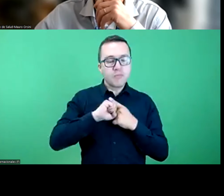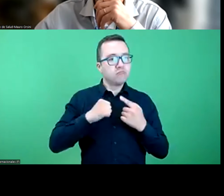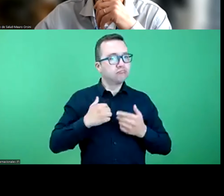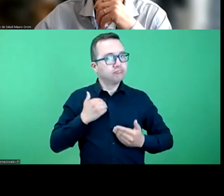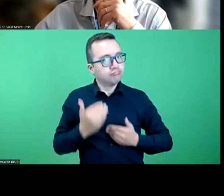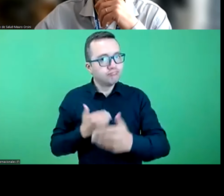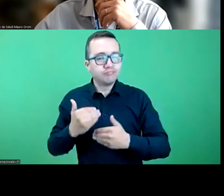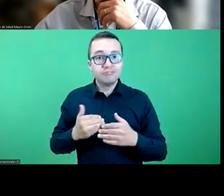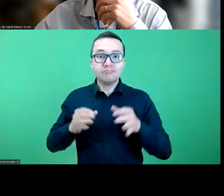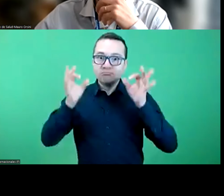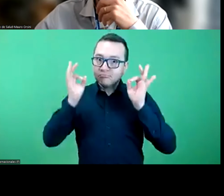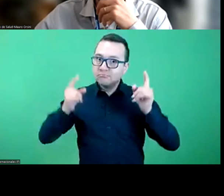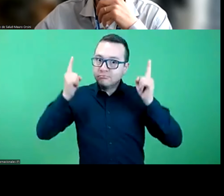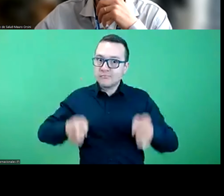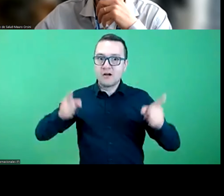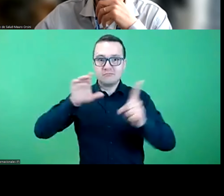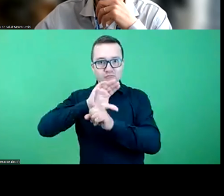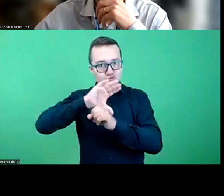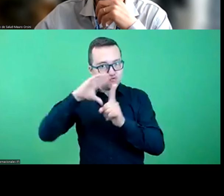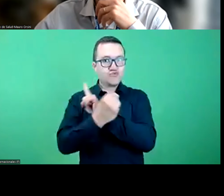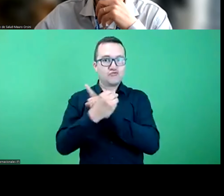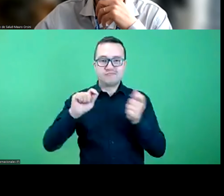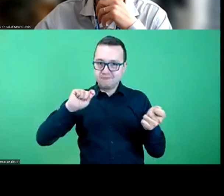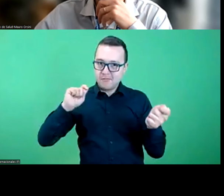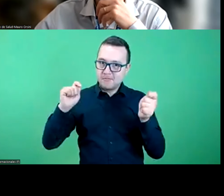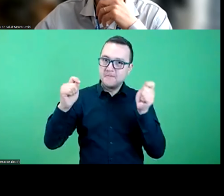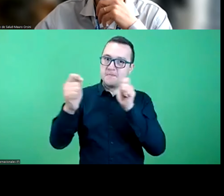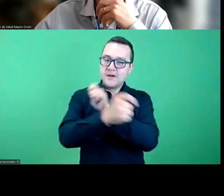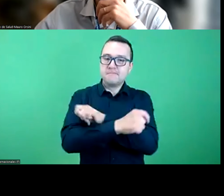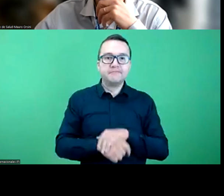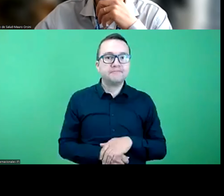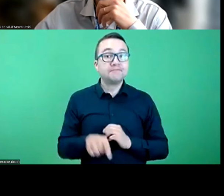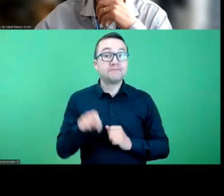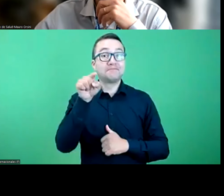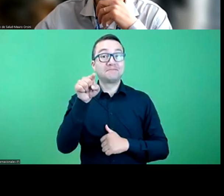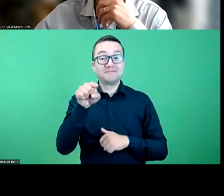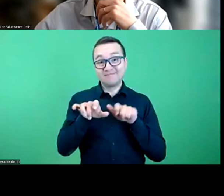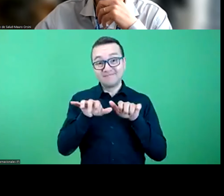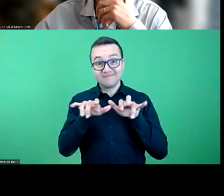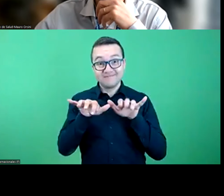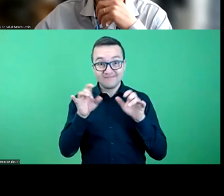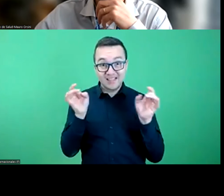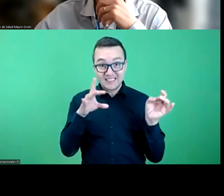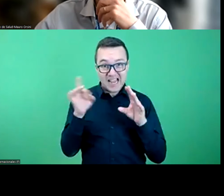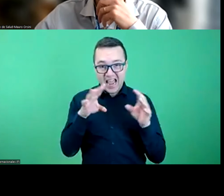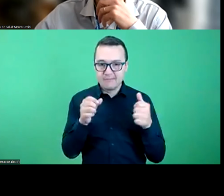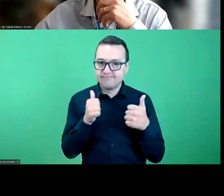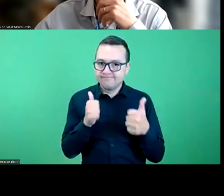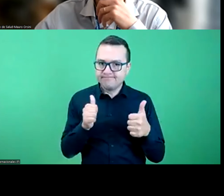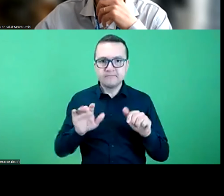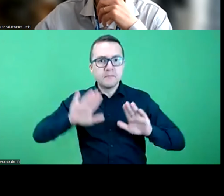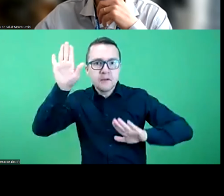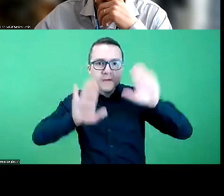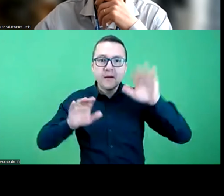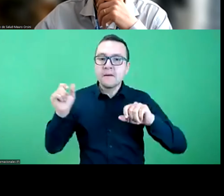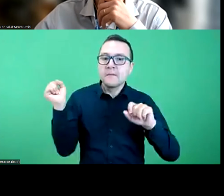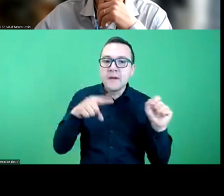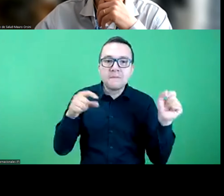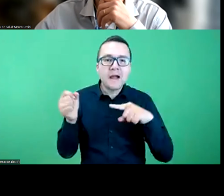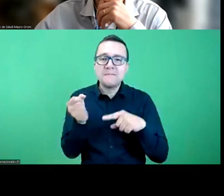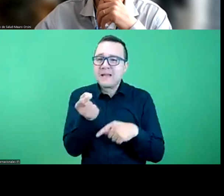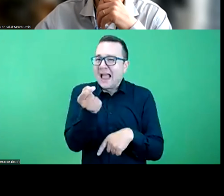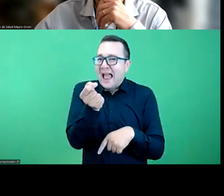las preguntas, debates en el chat, casi tan rico como lo que estábamos hablando en el panel. Por lo